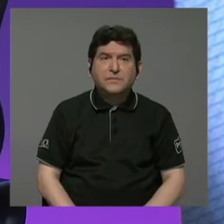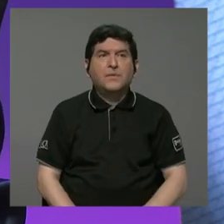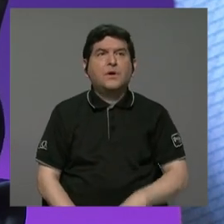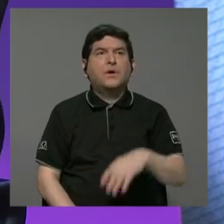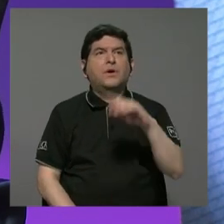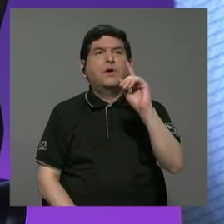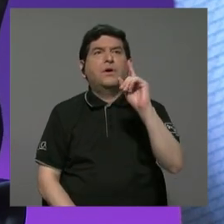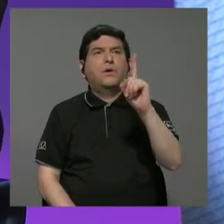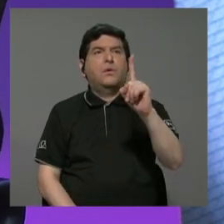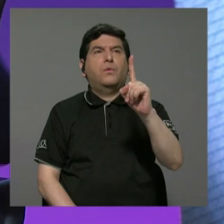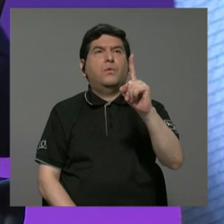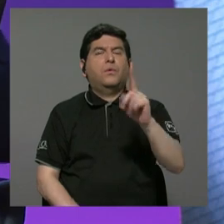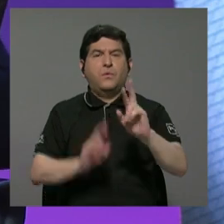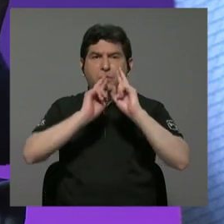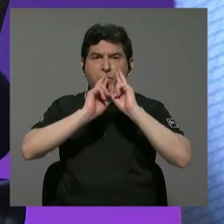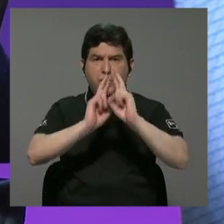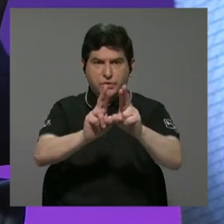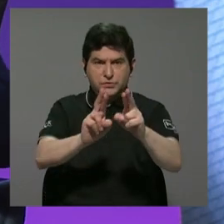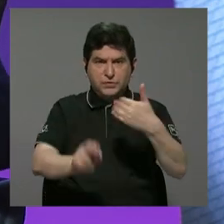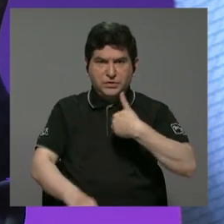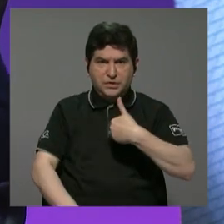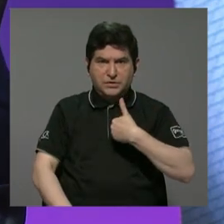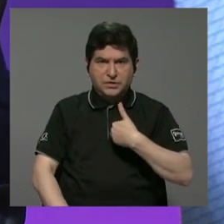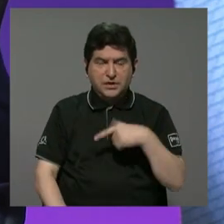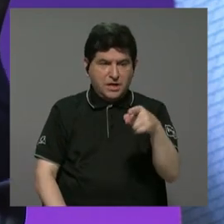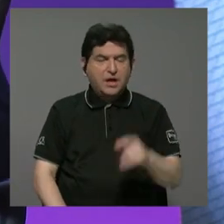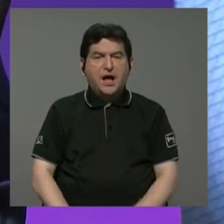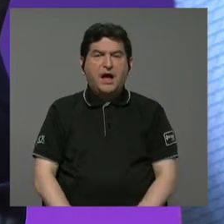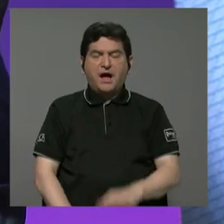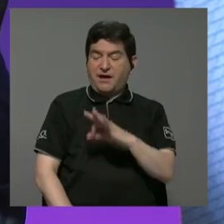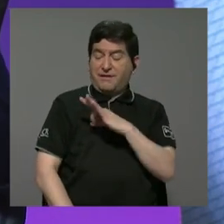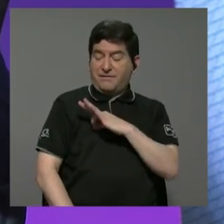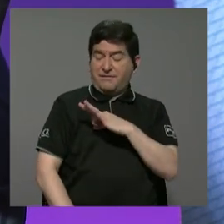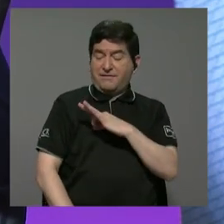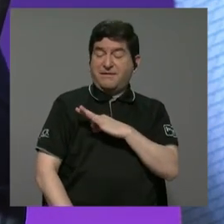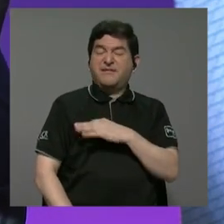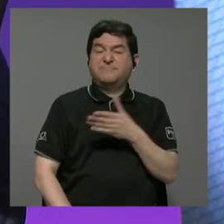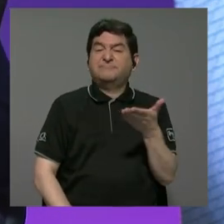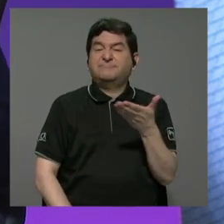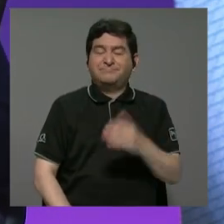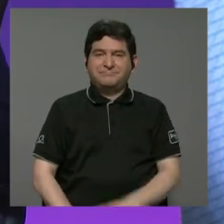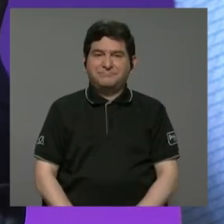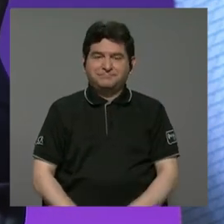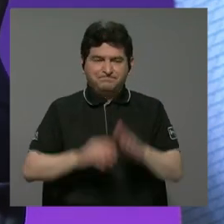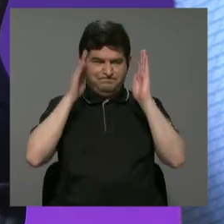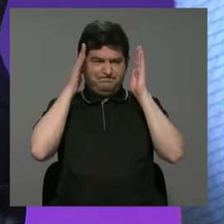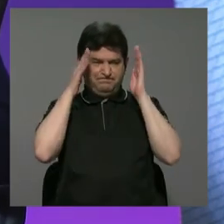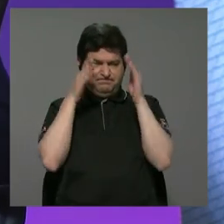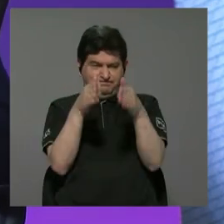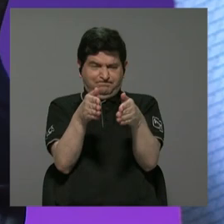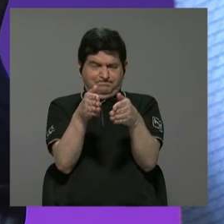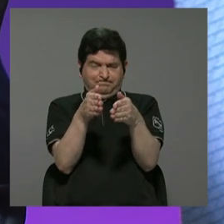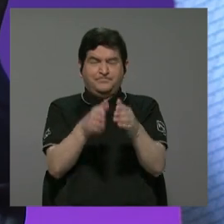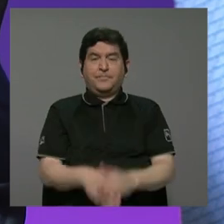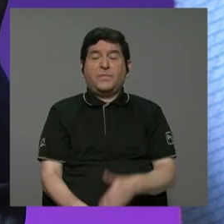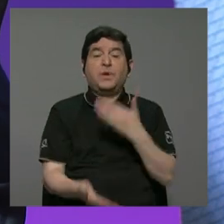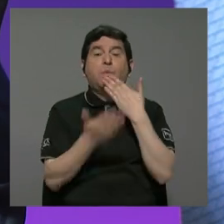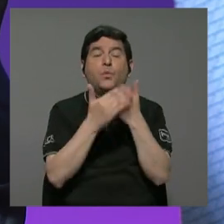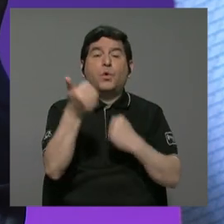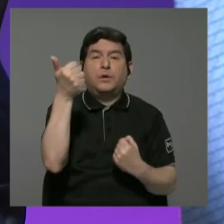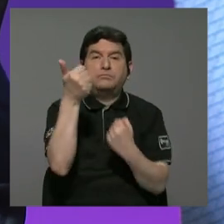las de los resultados de esta conveniencia es que se apunta un buen